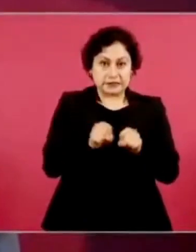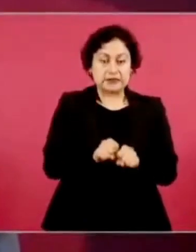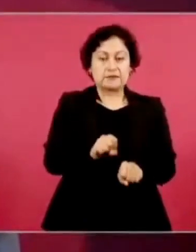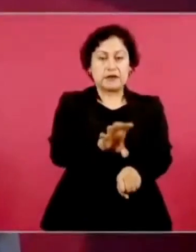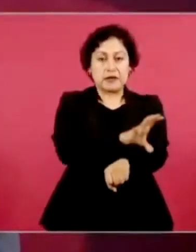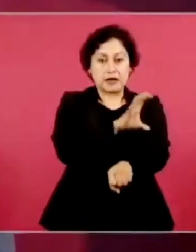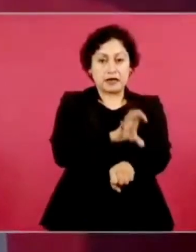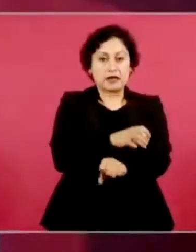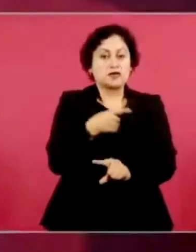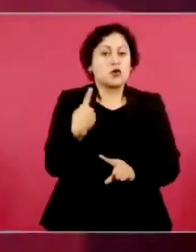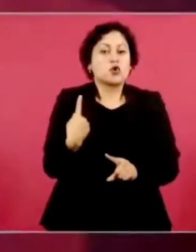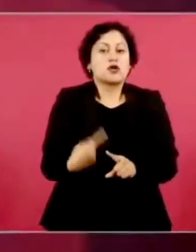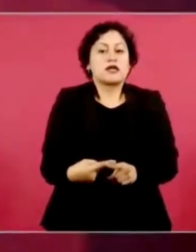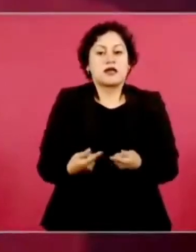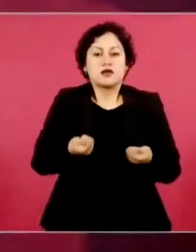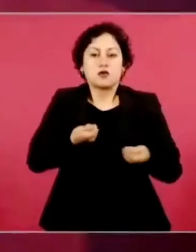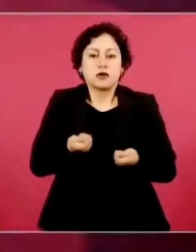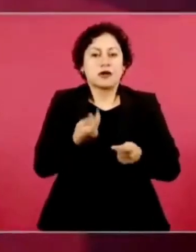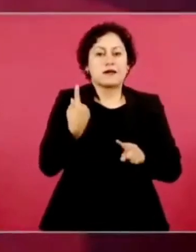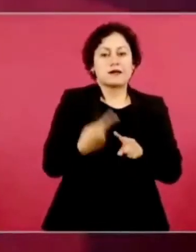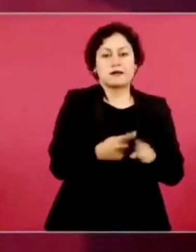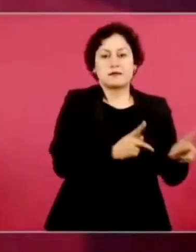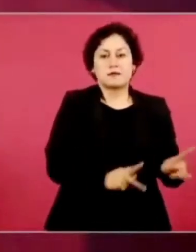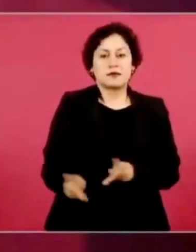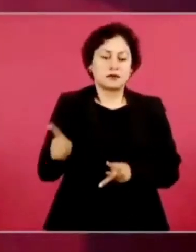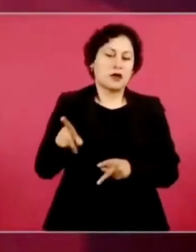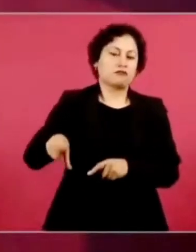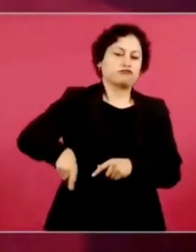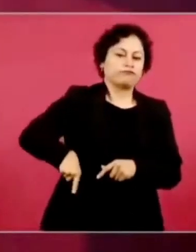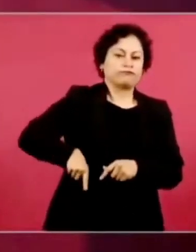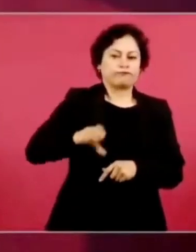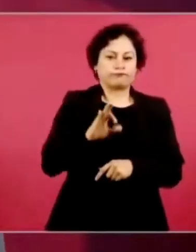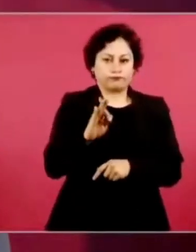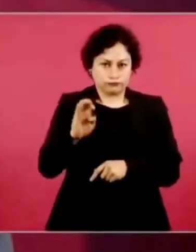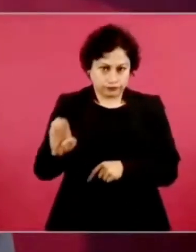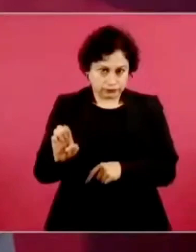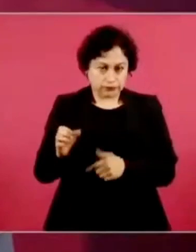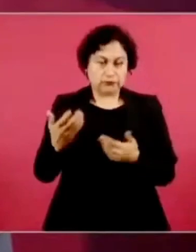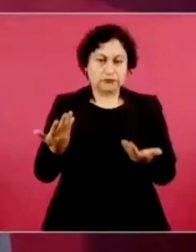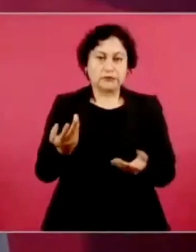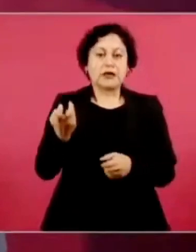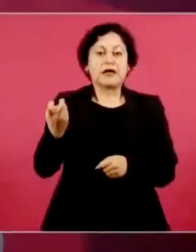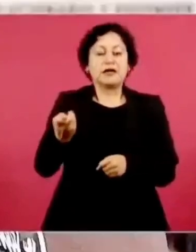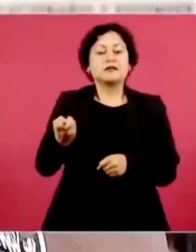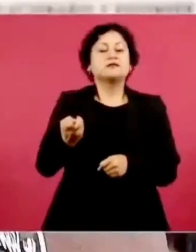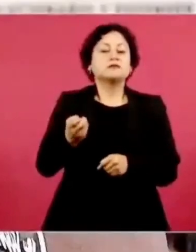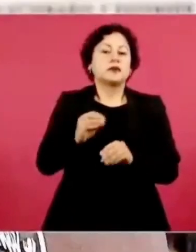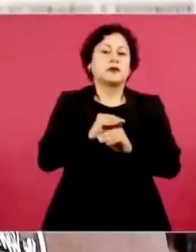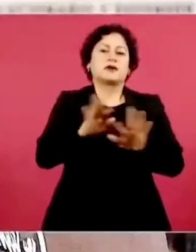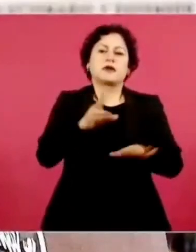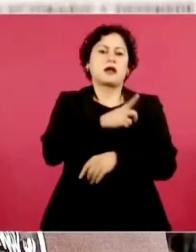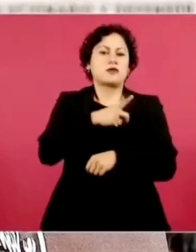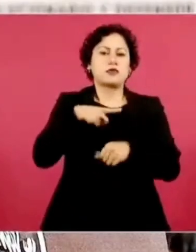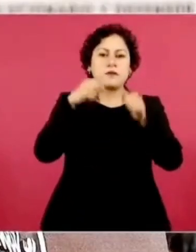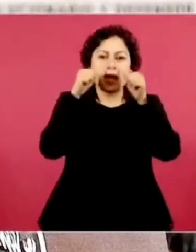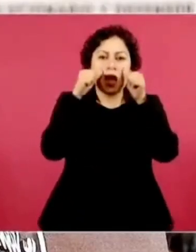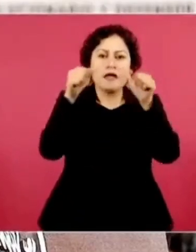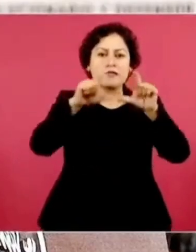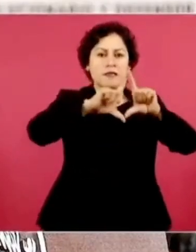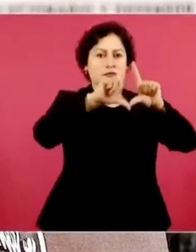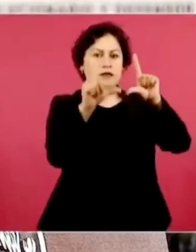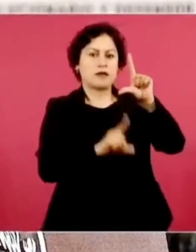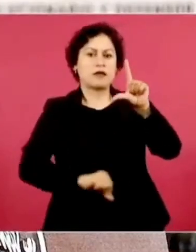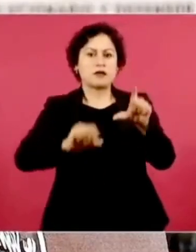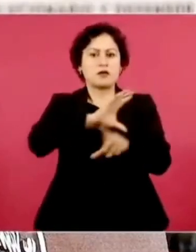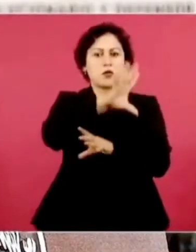mexicano, adicionando las funciones que debe tener la atención a todos los estratos sociales y